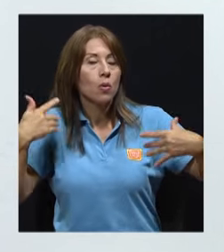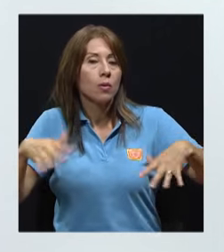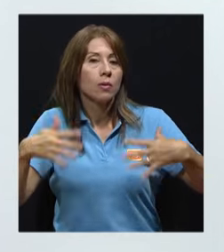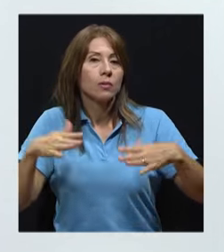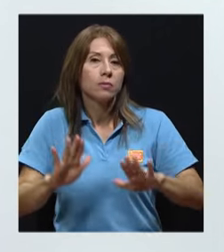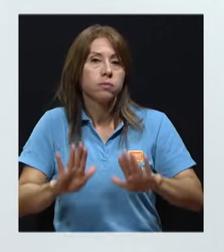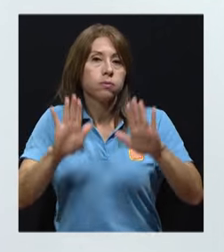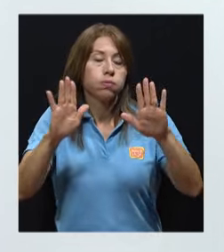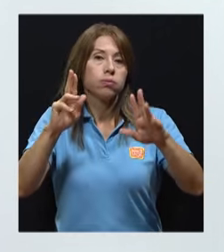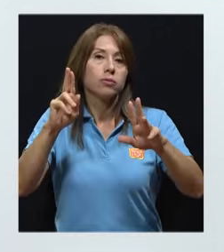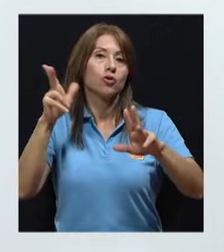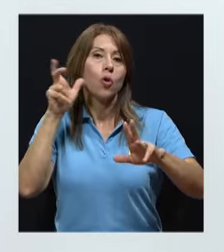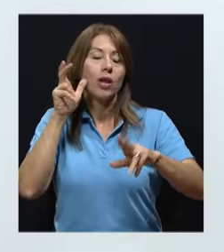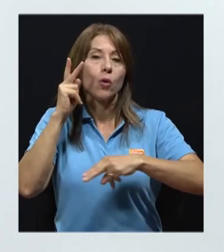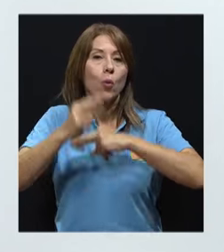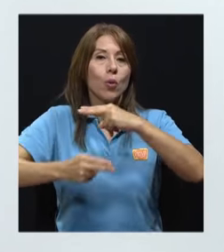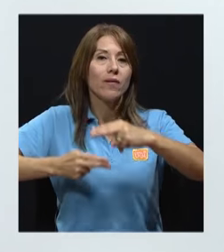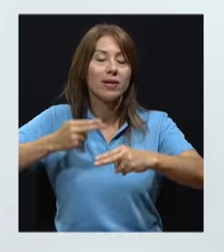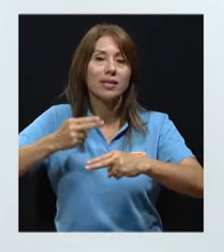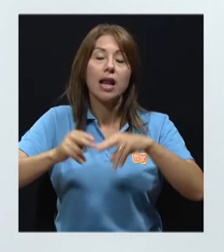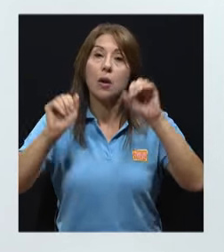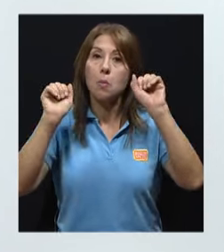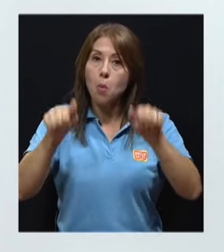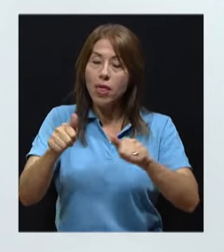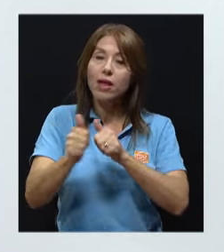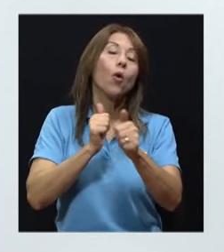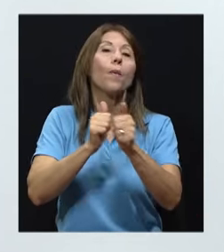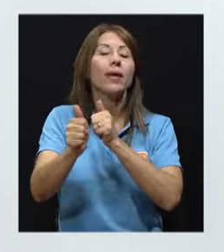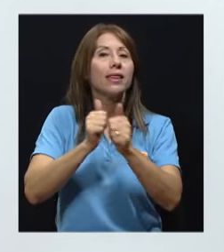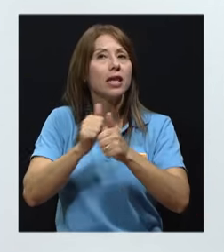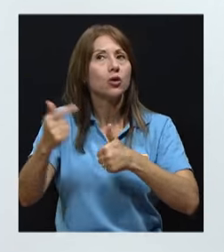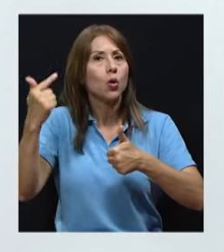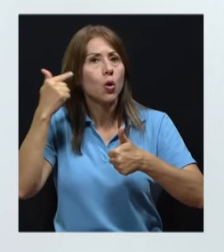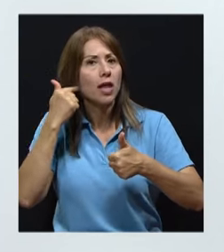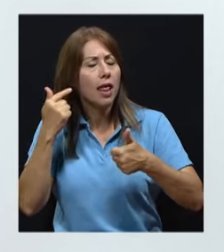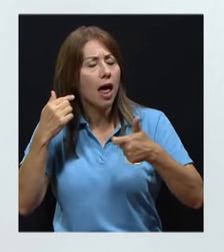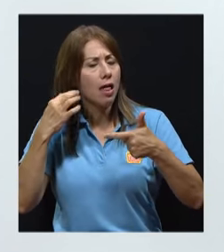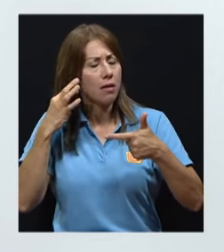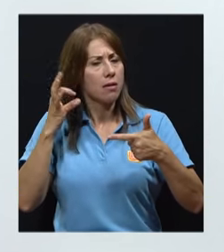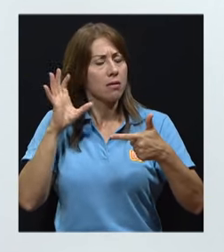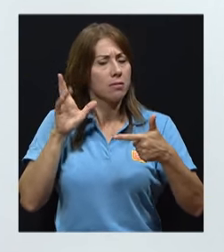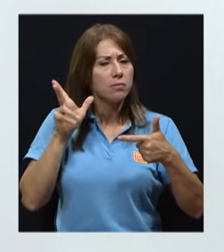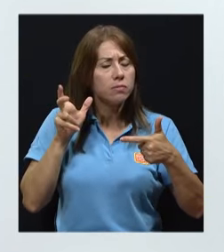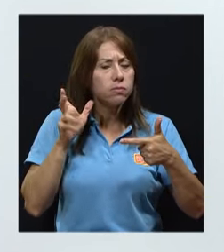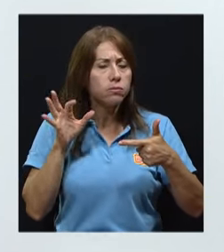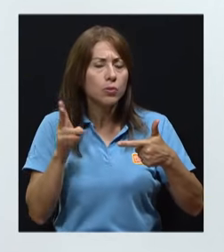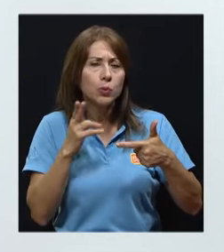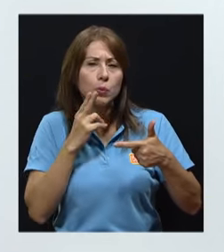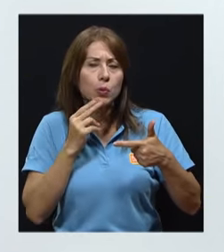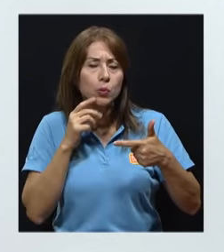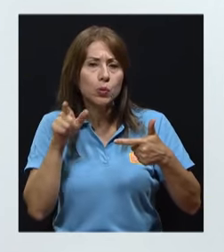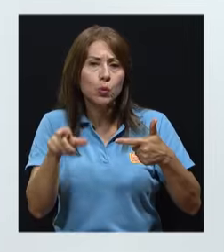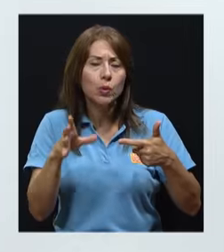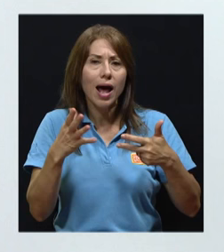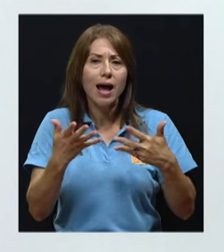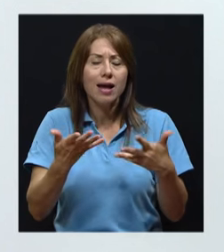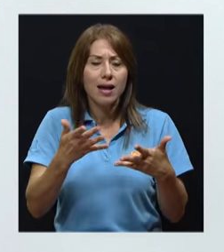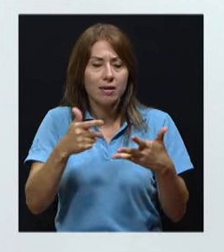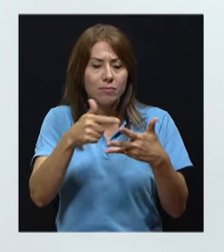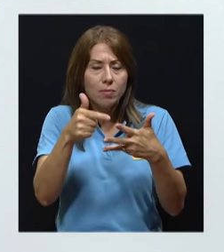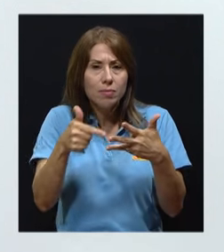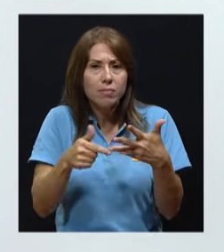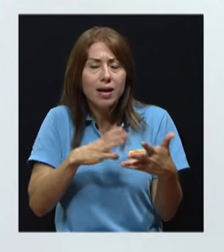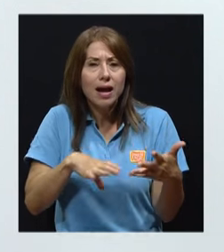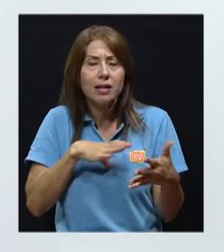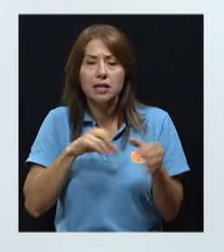que puede competir eh en sonoridad en riqueza en timbre en dulzura del carácter de